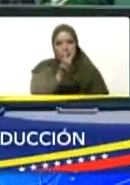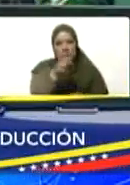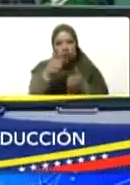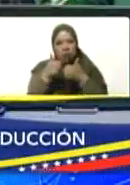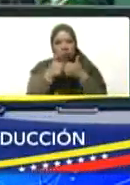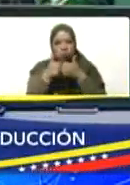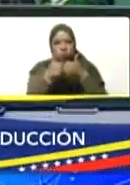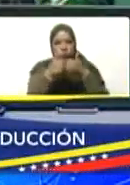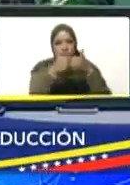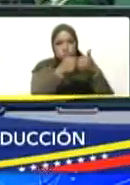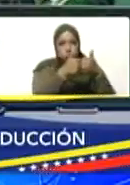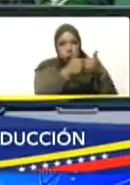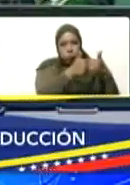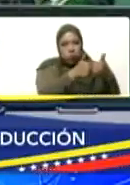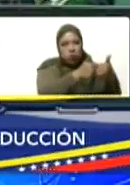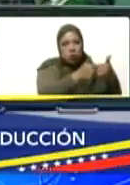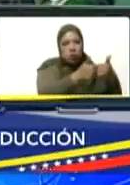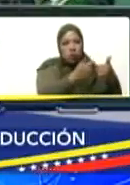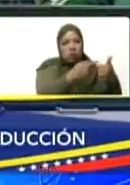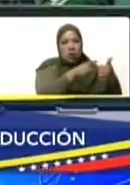de presiones,